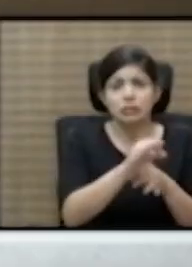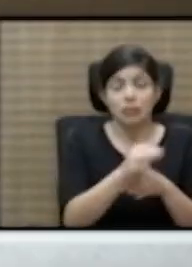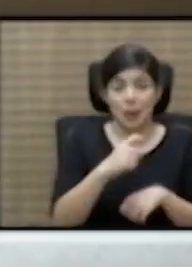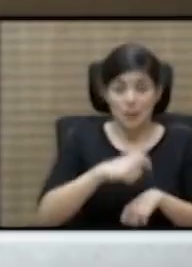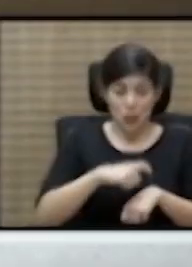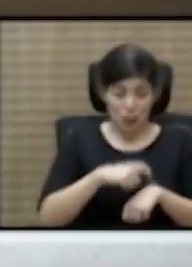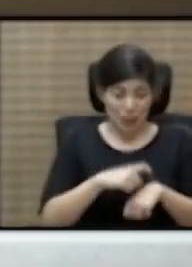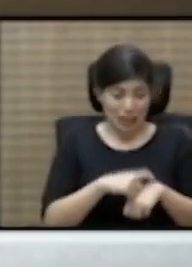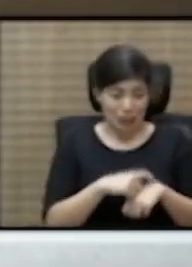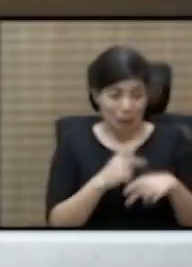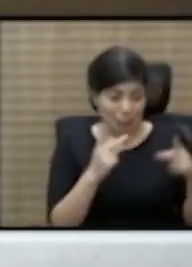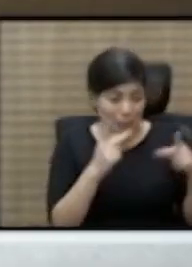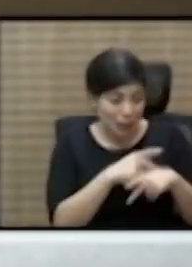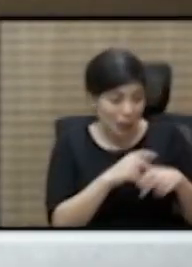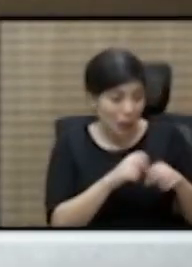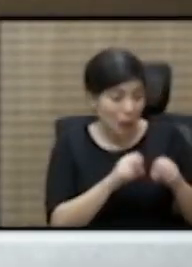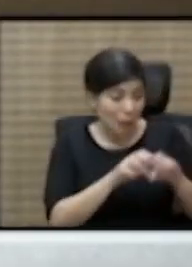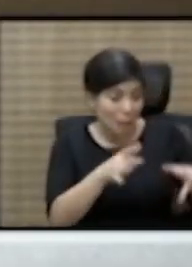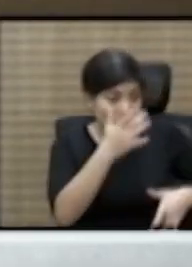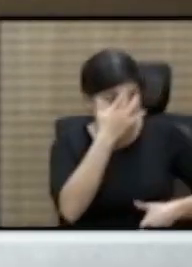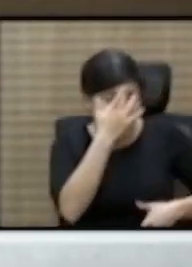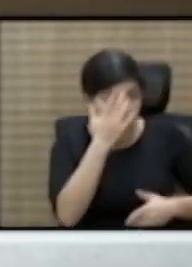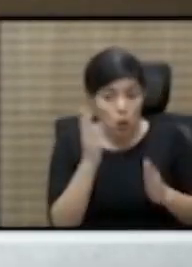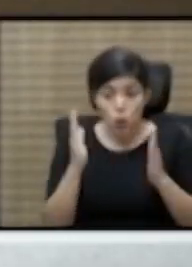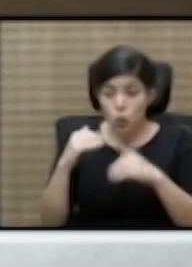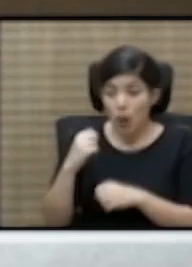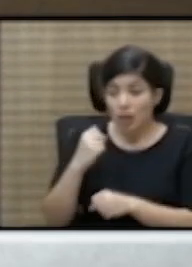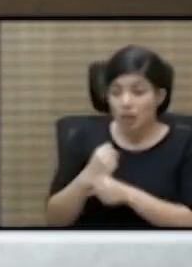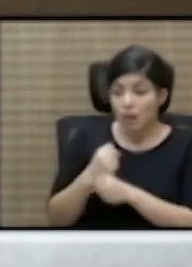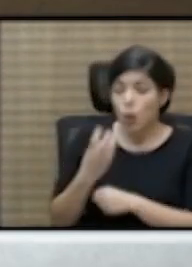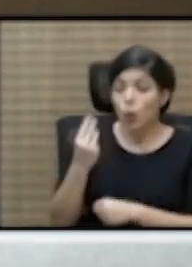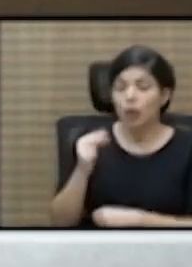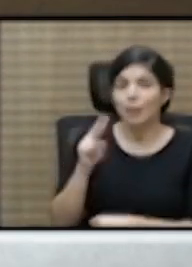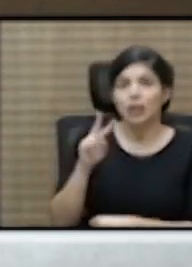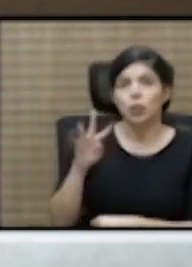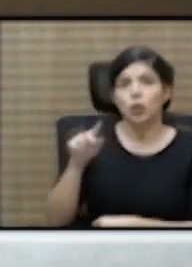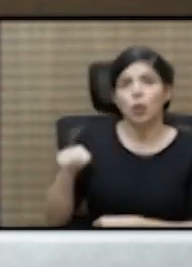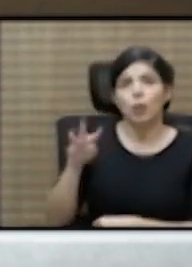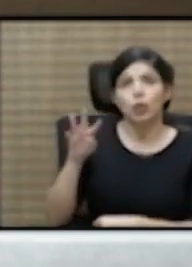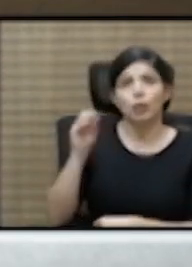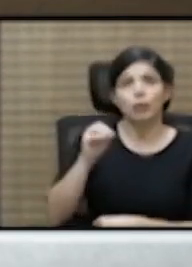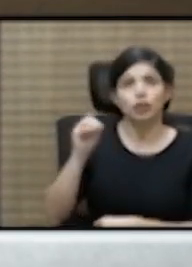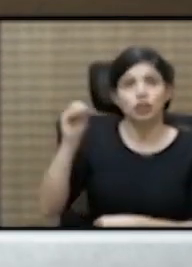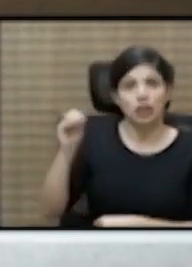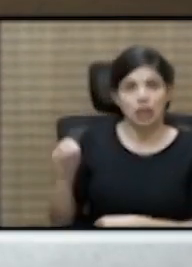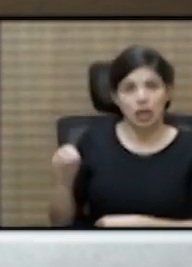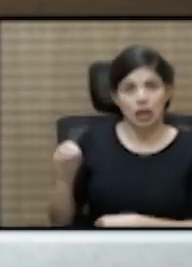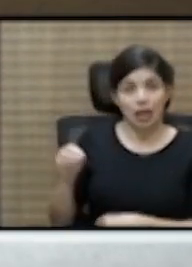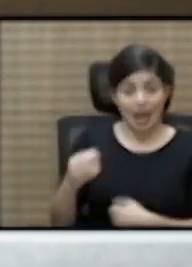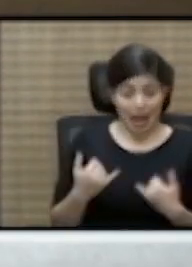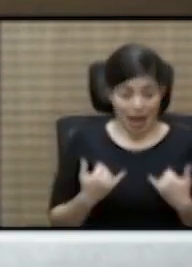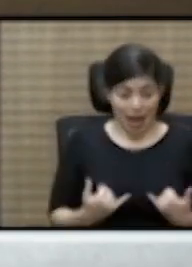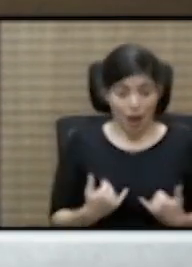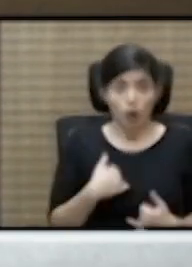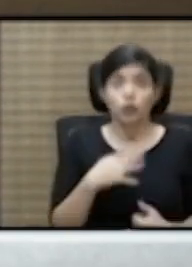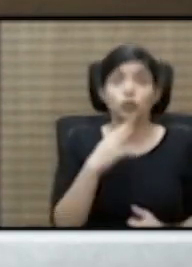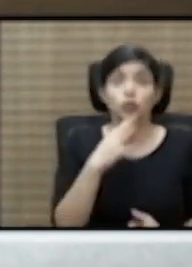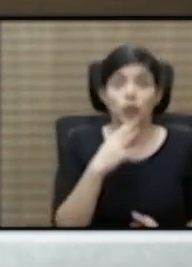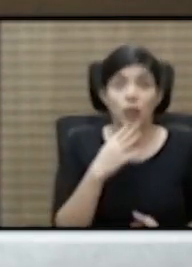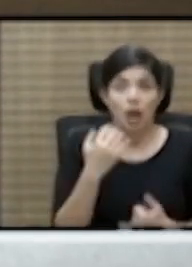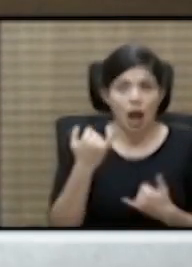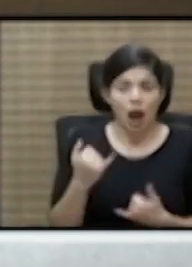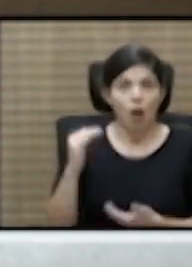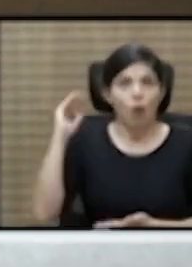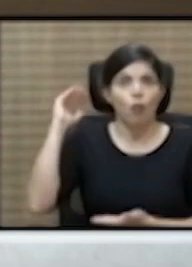de la pandemia, el desempleo llegó al 24,4%. Al momento de hablarles, si bien se ha reducido